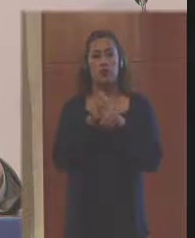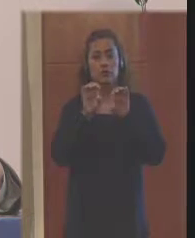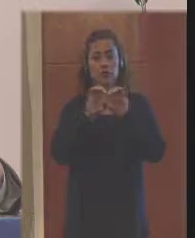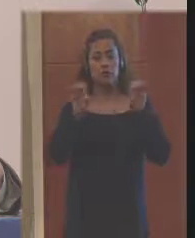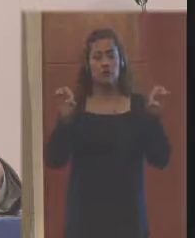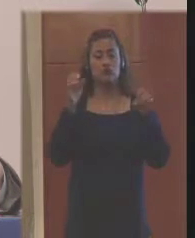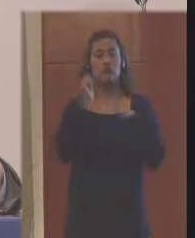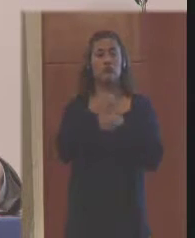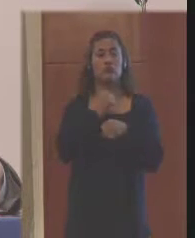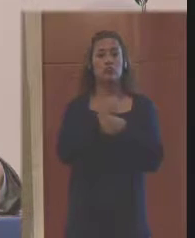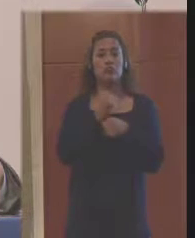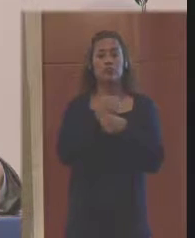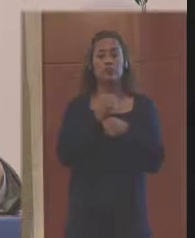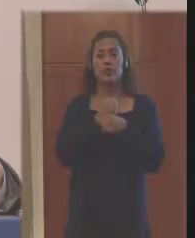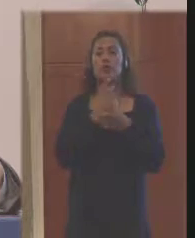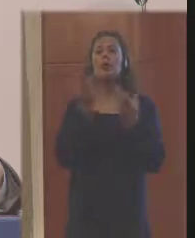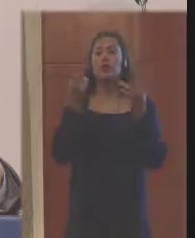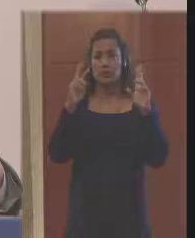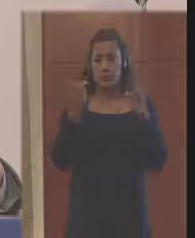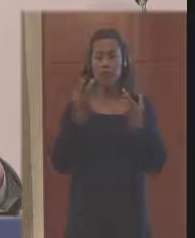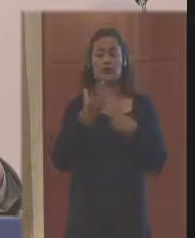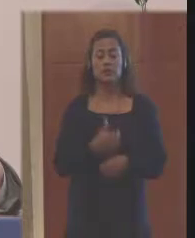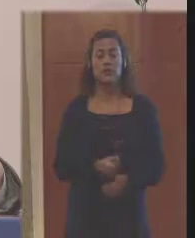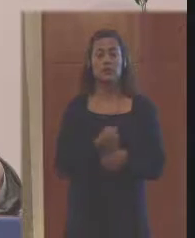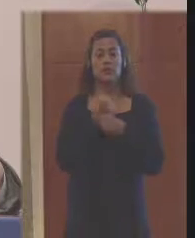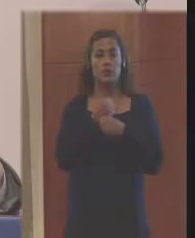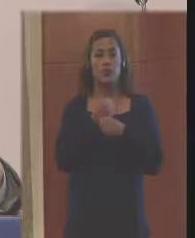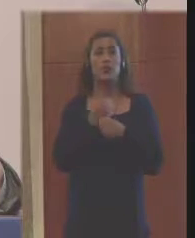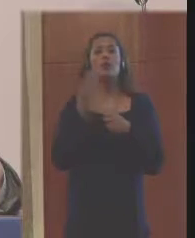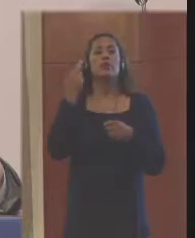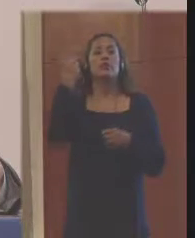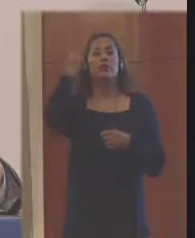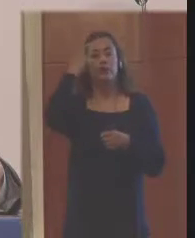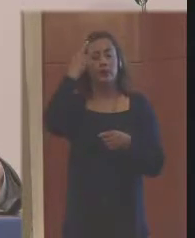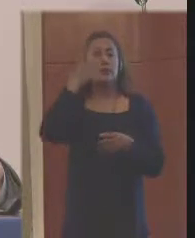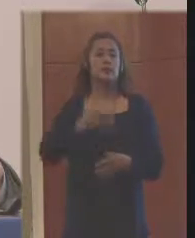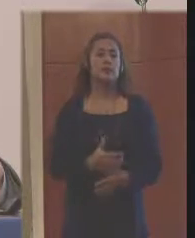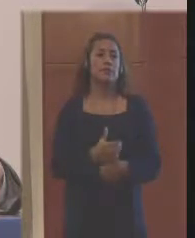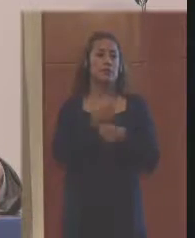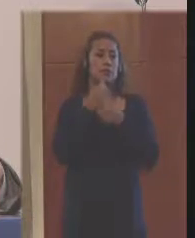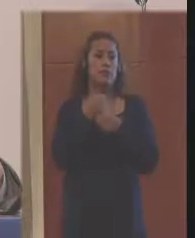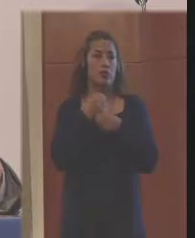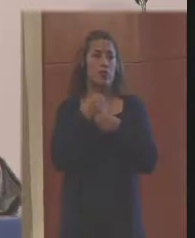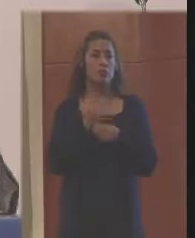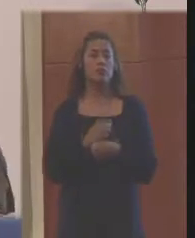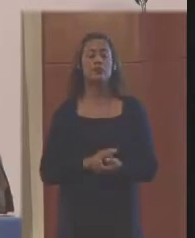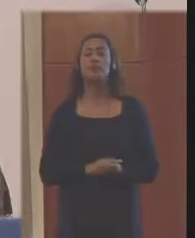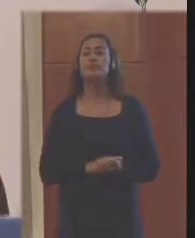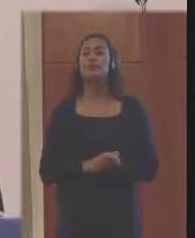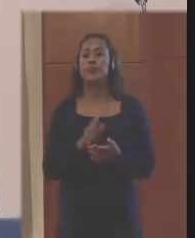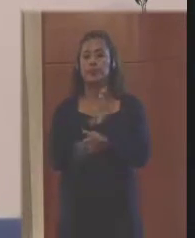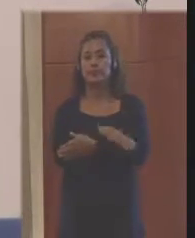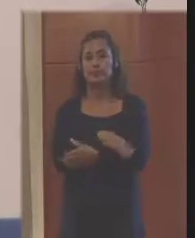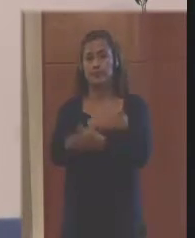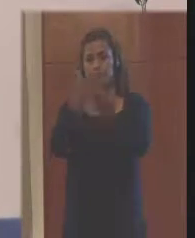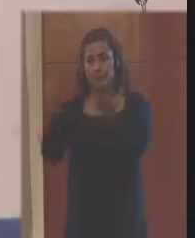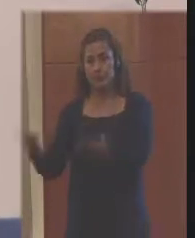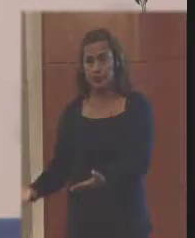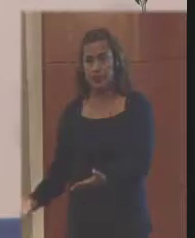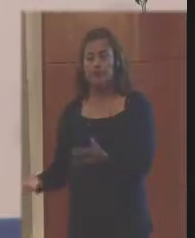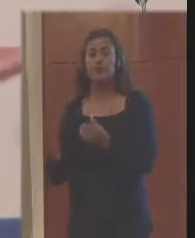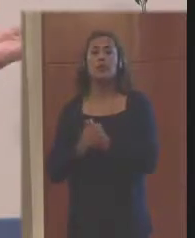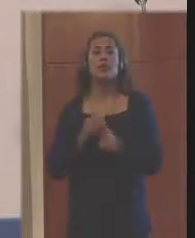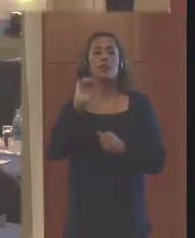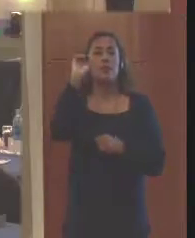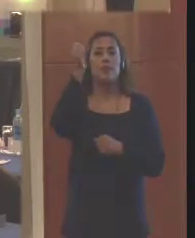en este tema. Y específicamente nos va a hablar del tema de seguros, reaseguros y transferencia del riesgo. Bienvenida, Claudia. Tenemos